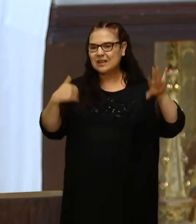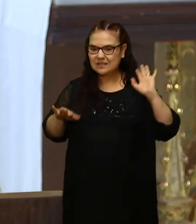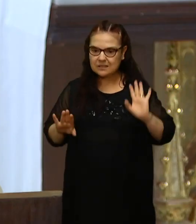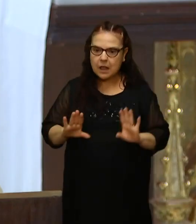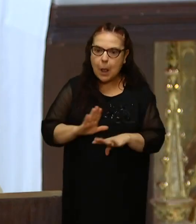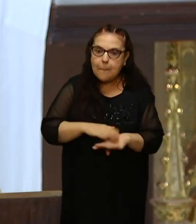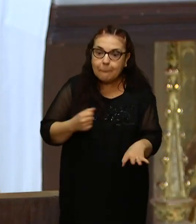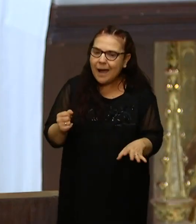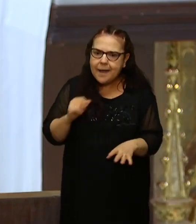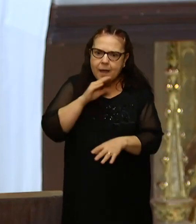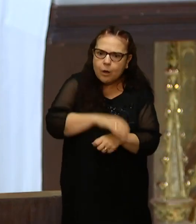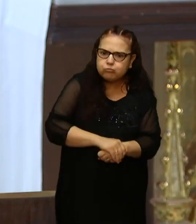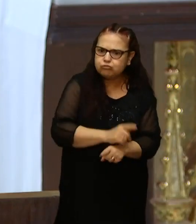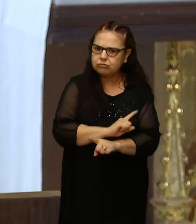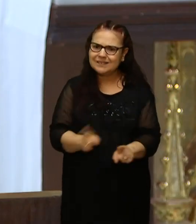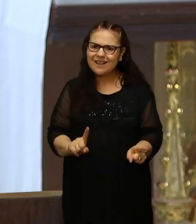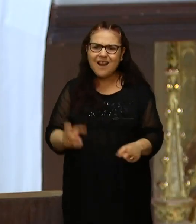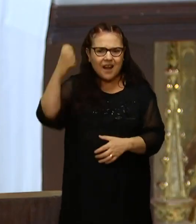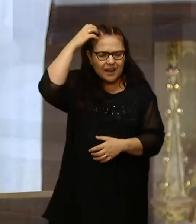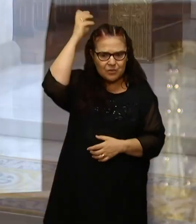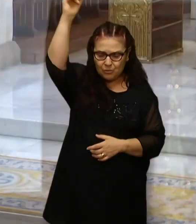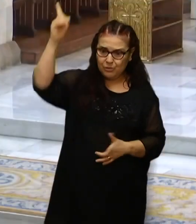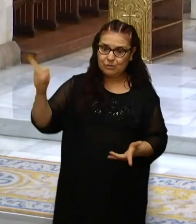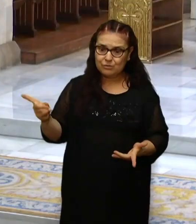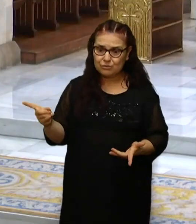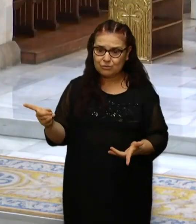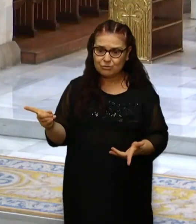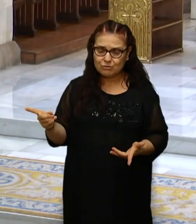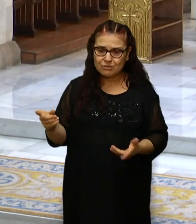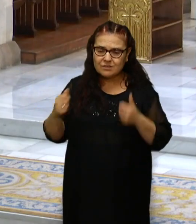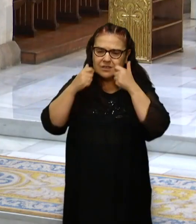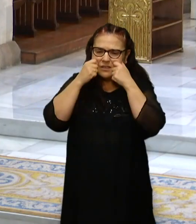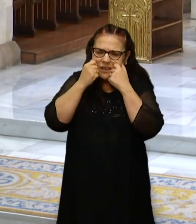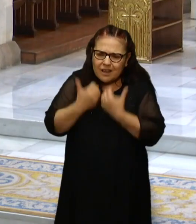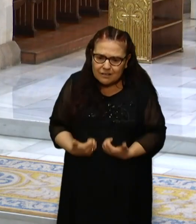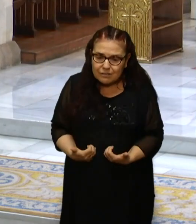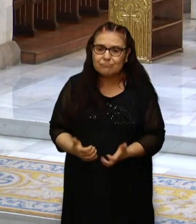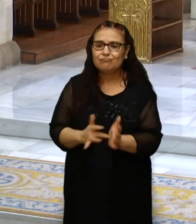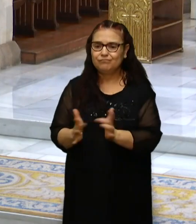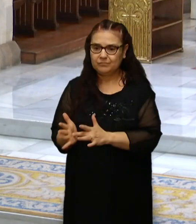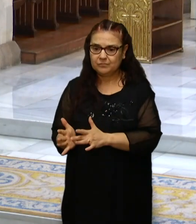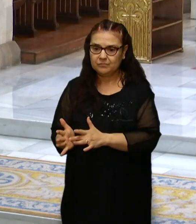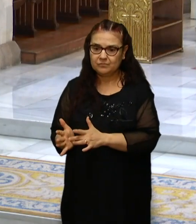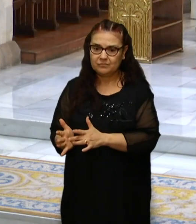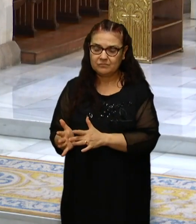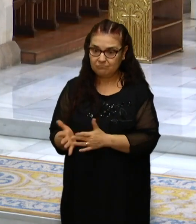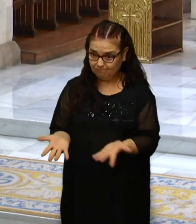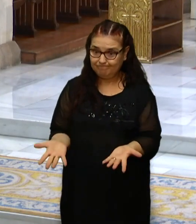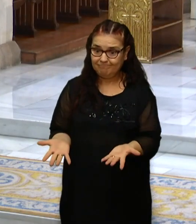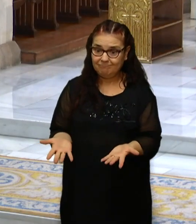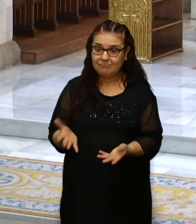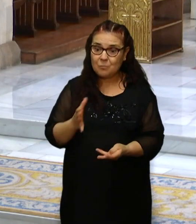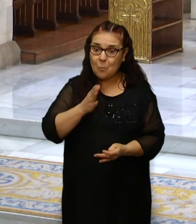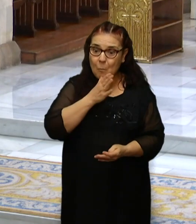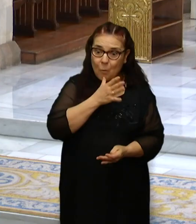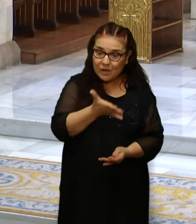no aceptar el reino de Dios encarnado en Jesucristo. Y de ahí la reacción